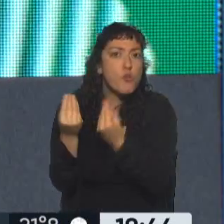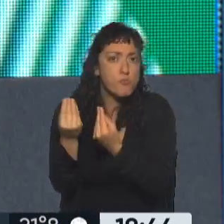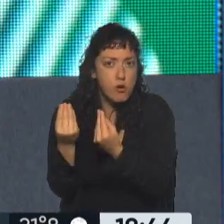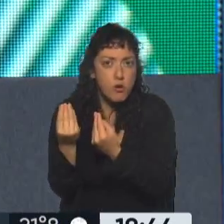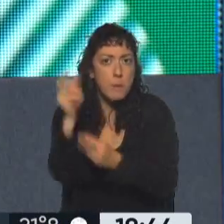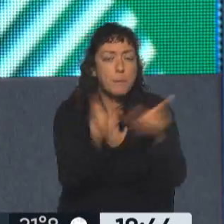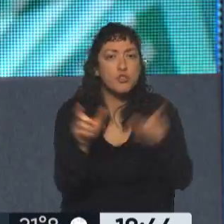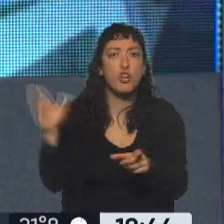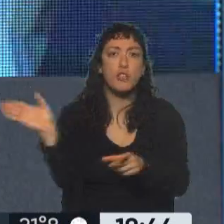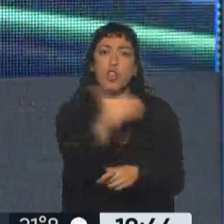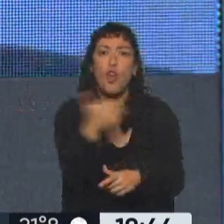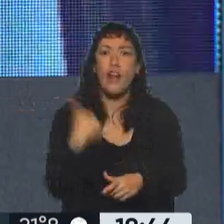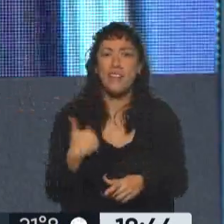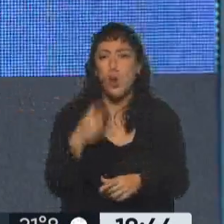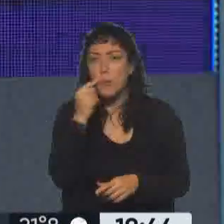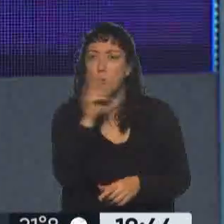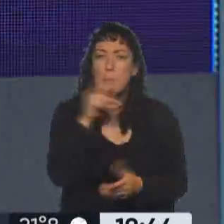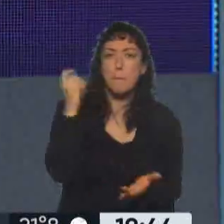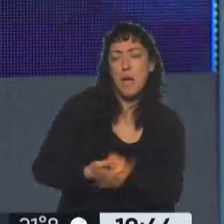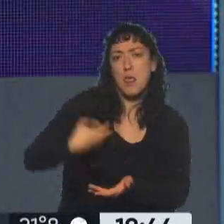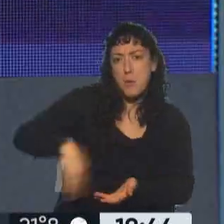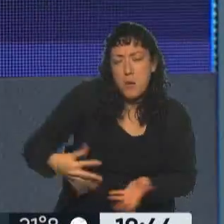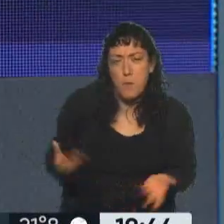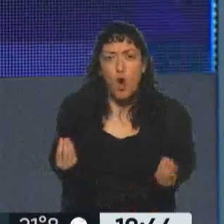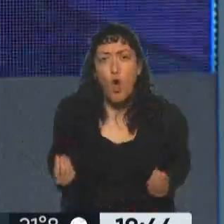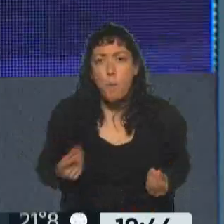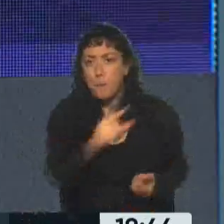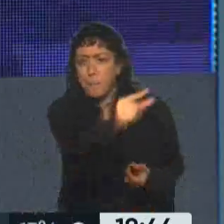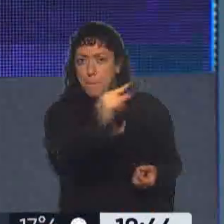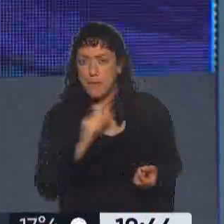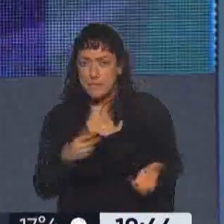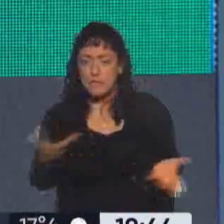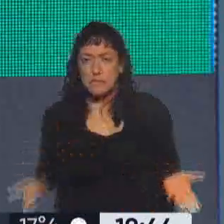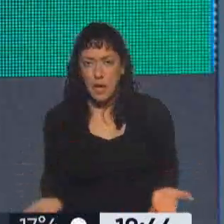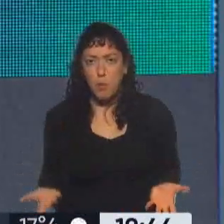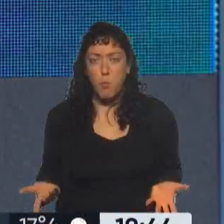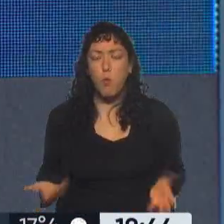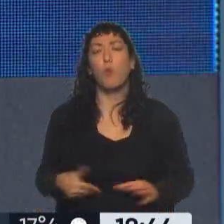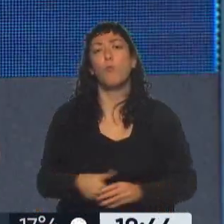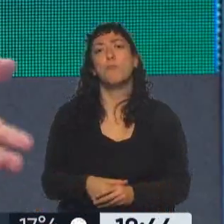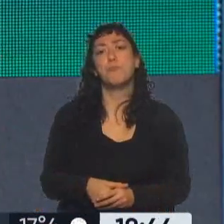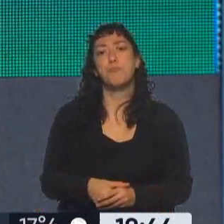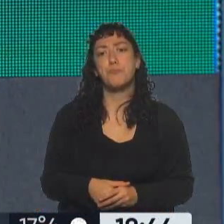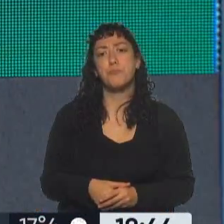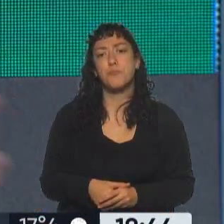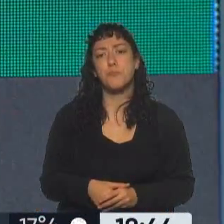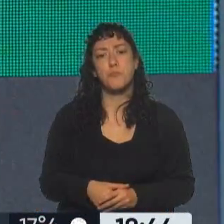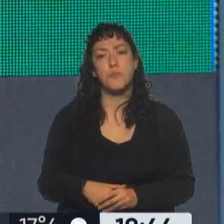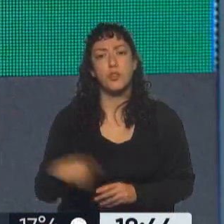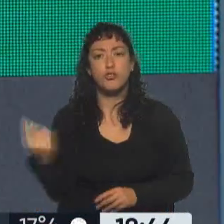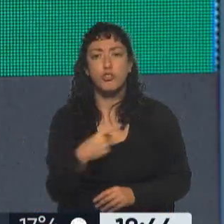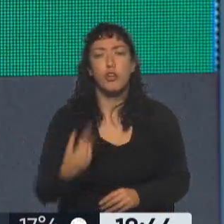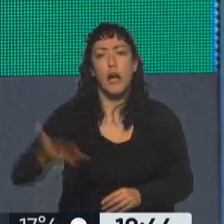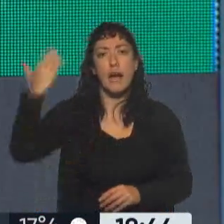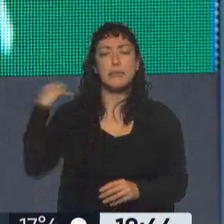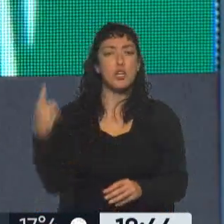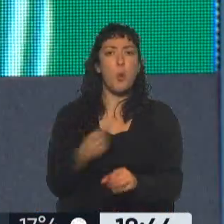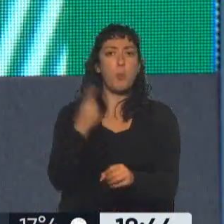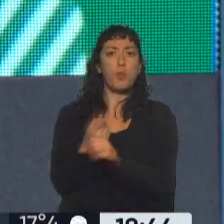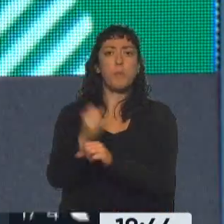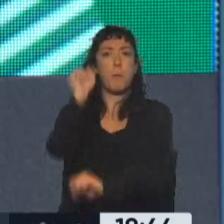las argentinas y argentinos y lo que está vinculado a esto, a la inflación, que es la contracara, que quizá hoy sea el peor problema. Bajos ingresos e